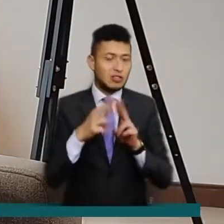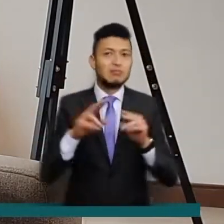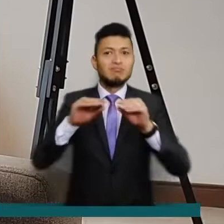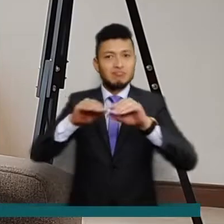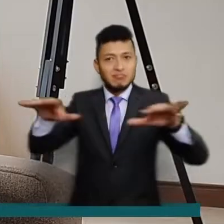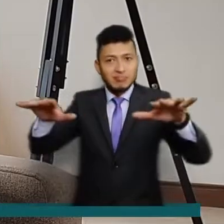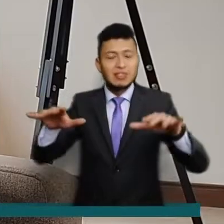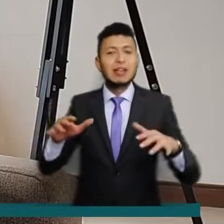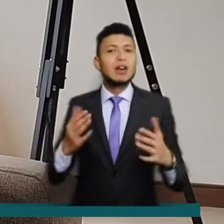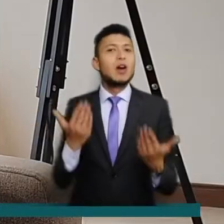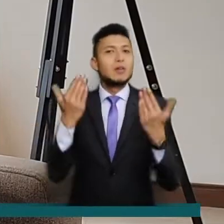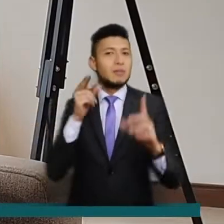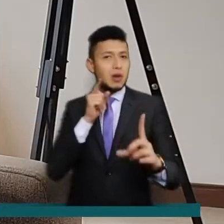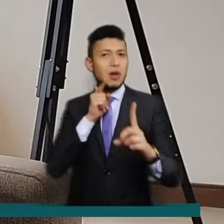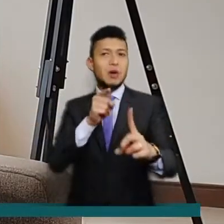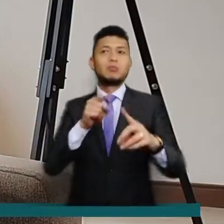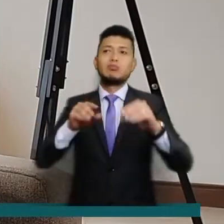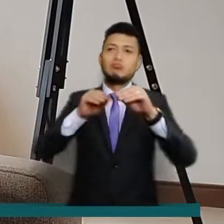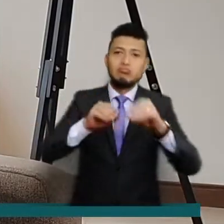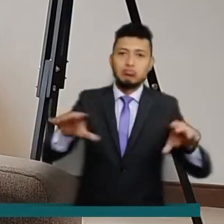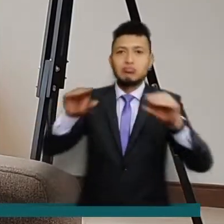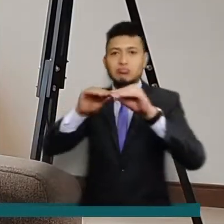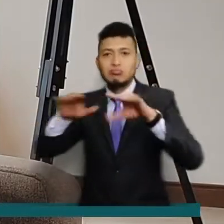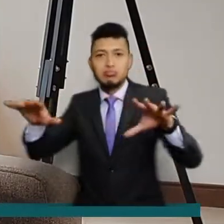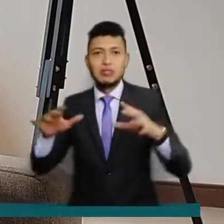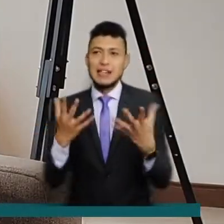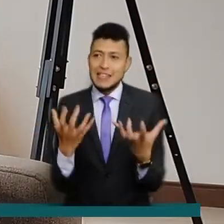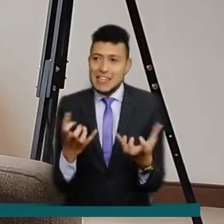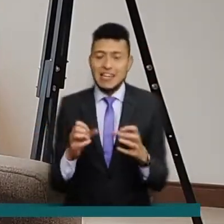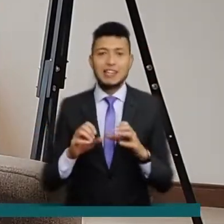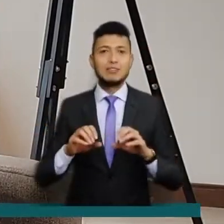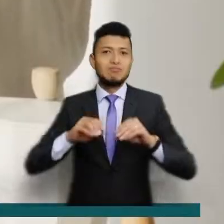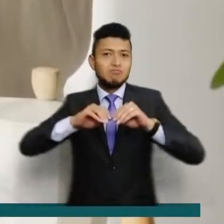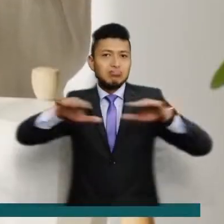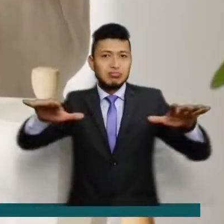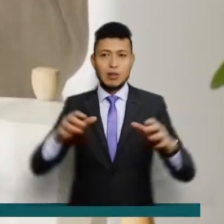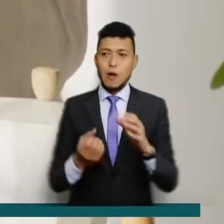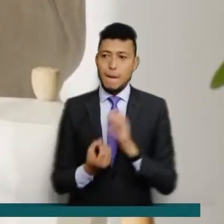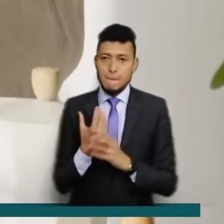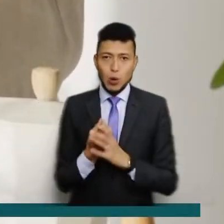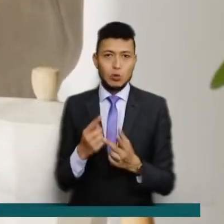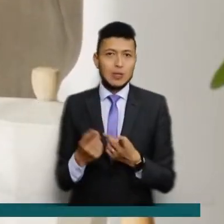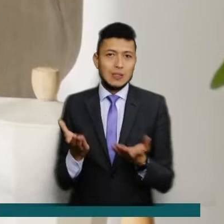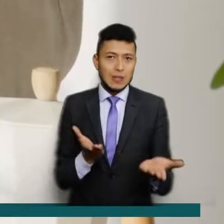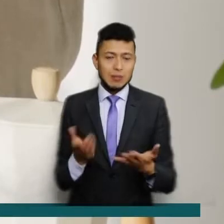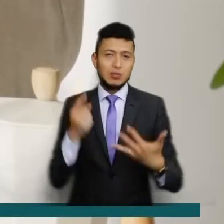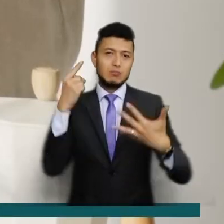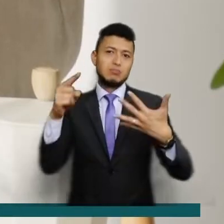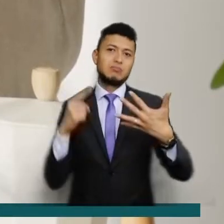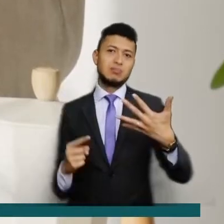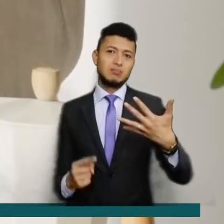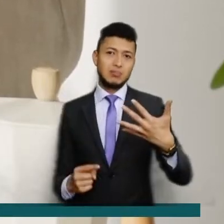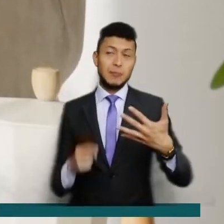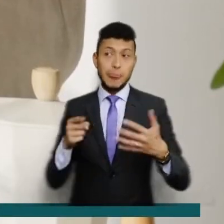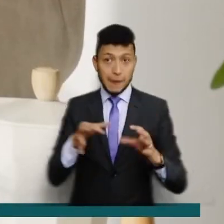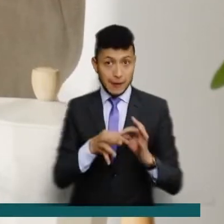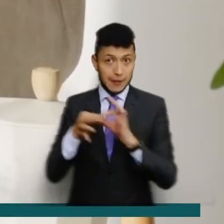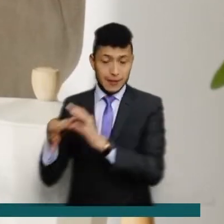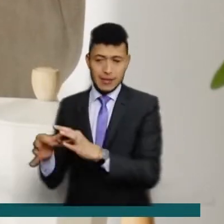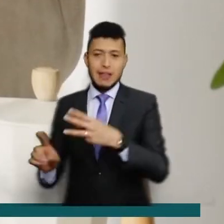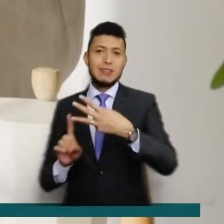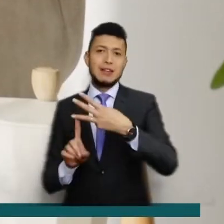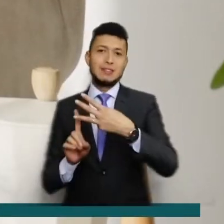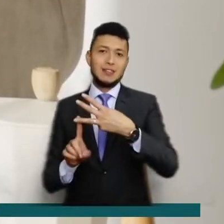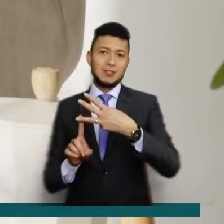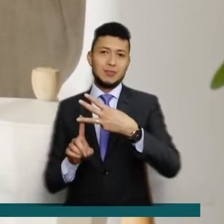bien, para que puedas llegar mejor con tu mensaje y con lo que quieres comunicarle acerca de tu producto, tu servicio. Y esto va ligado